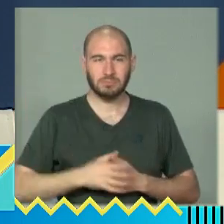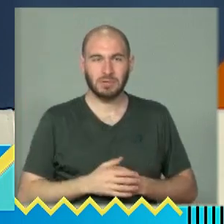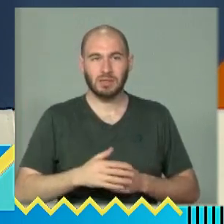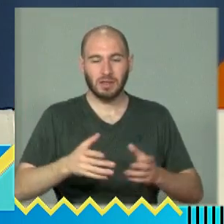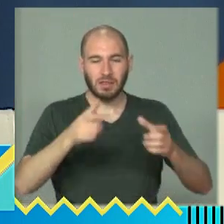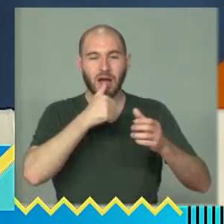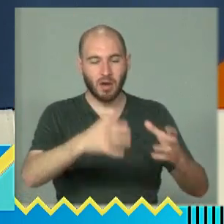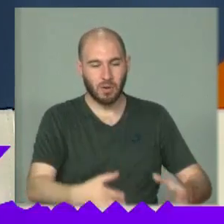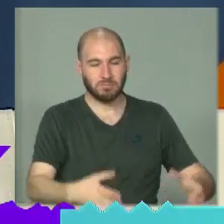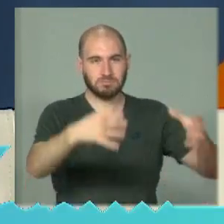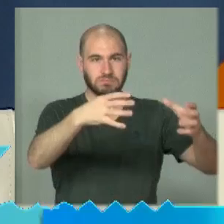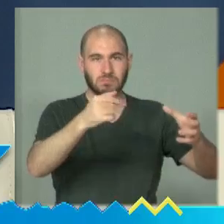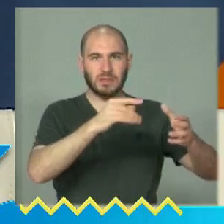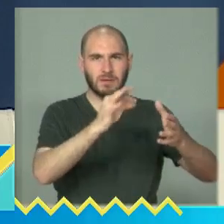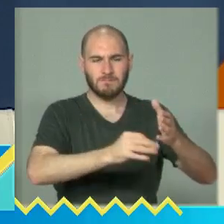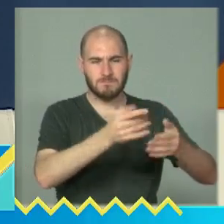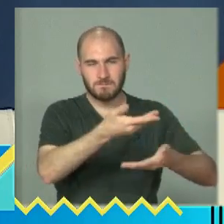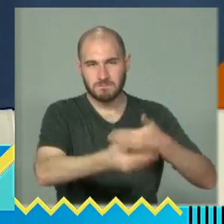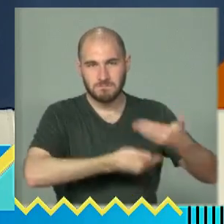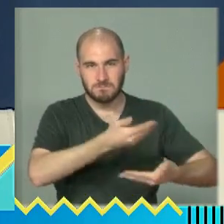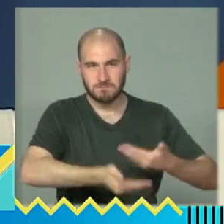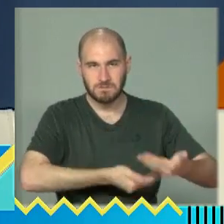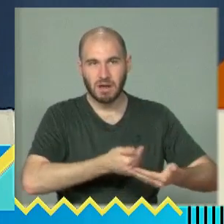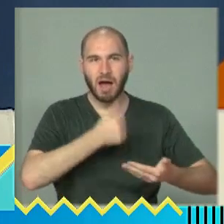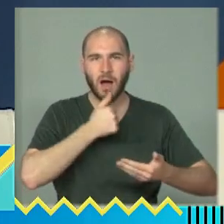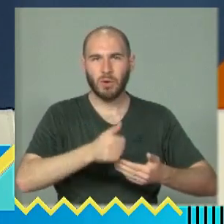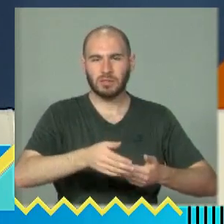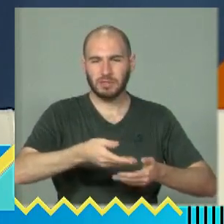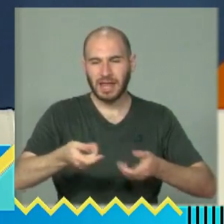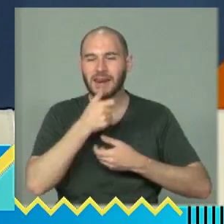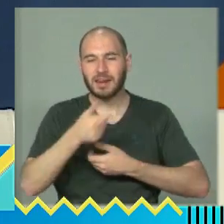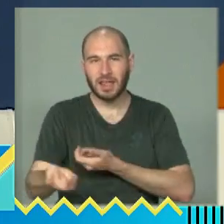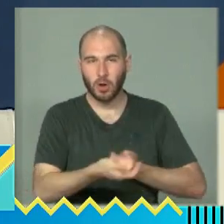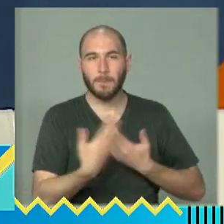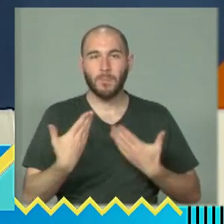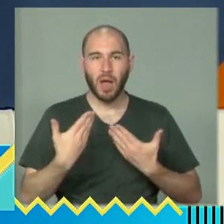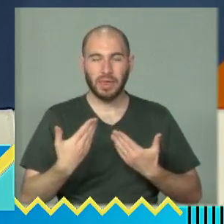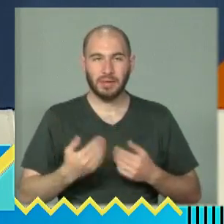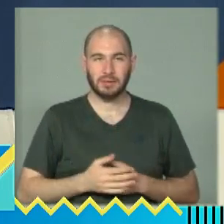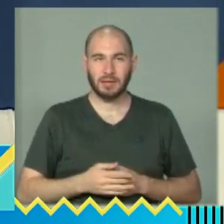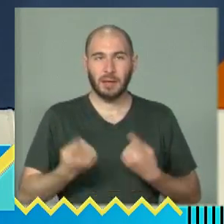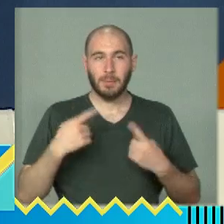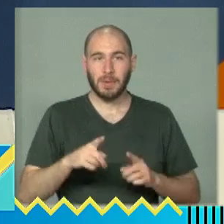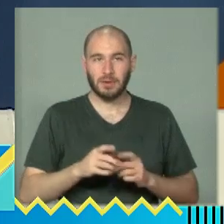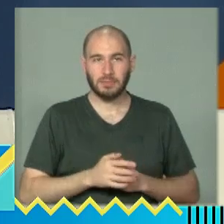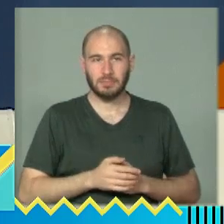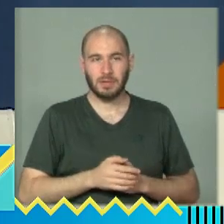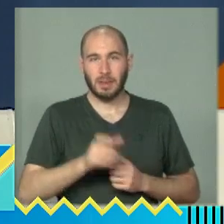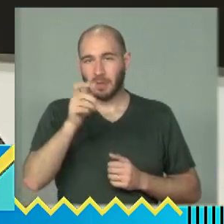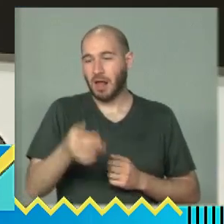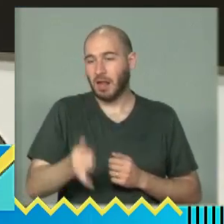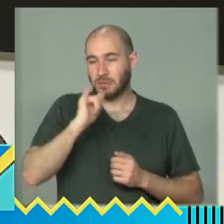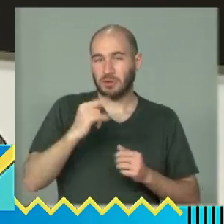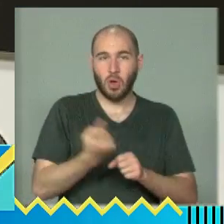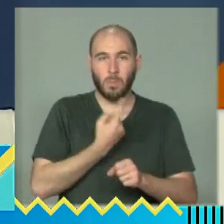a un tanque y eso se filtre y que salga un agua apta para el riego, pero que no es apta para el beber. Consumo,